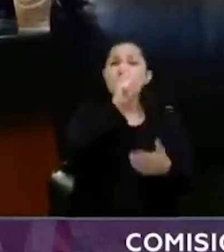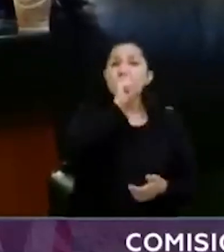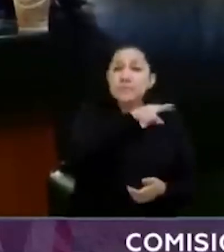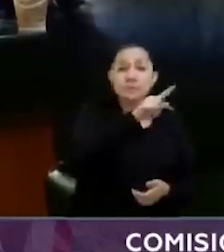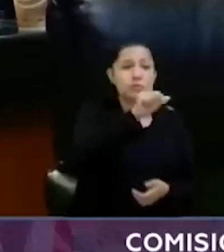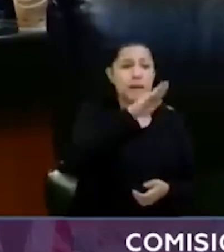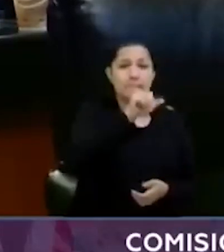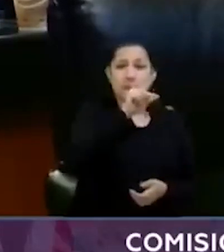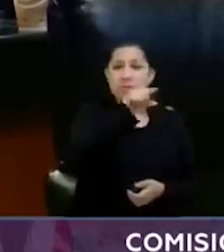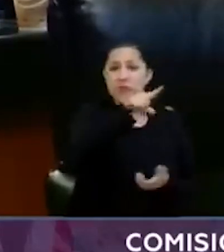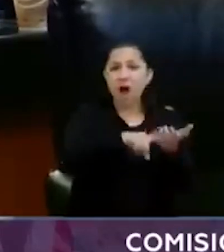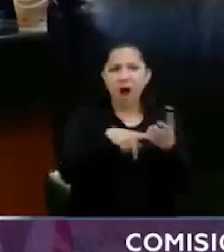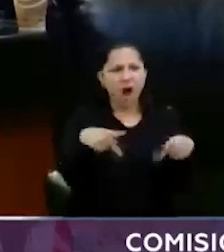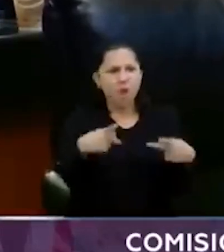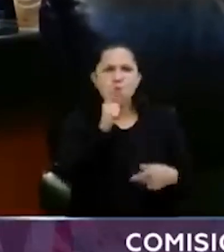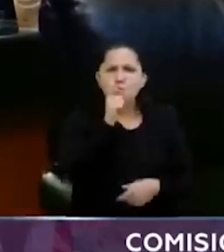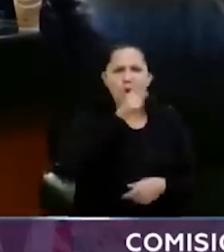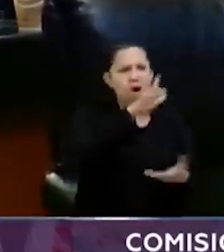en cango